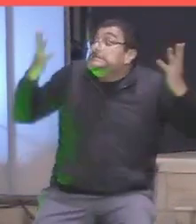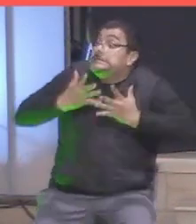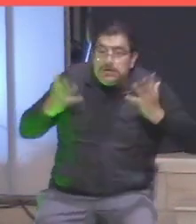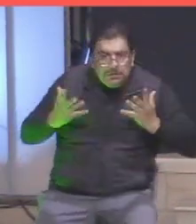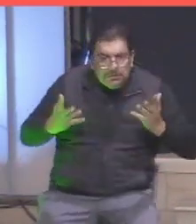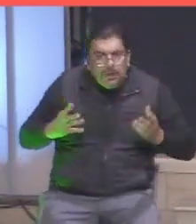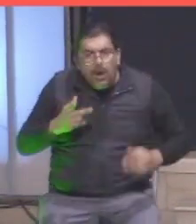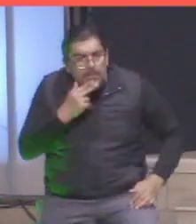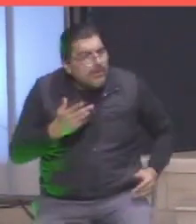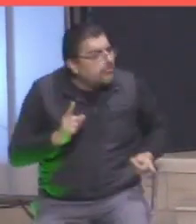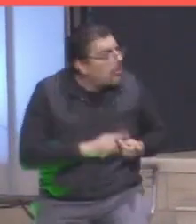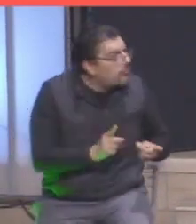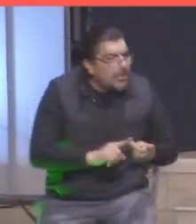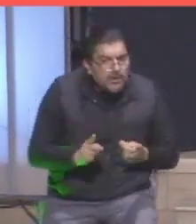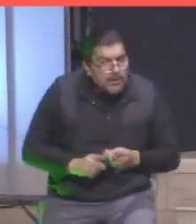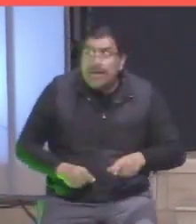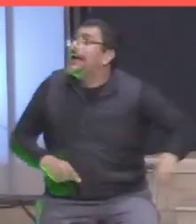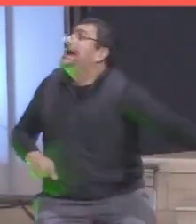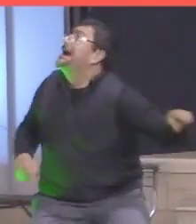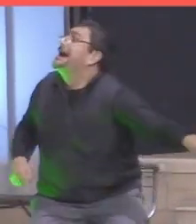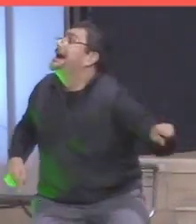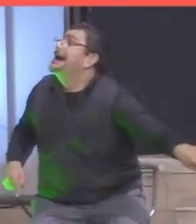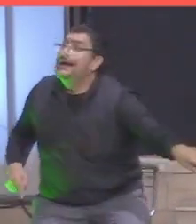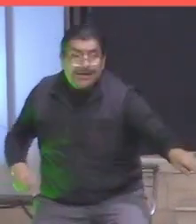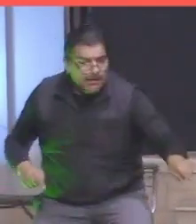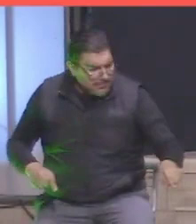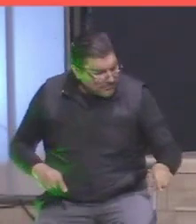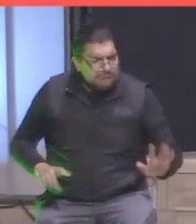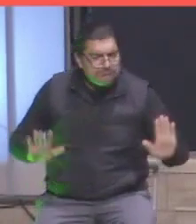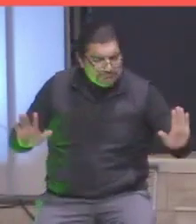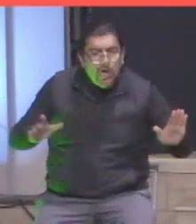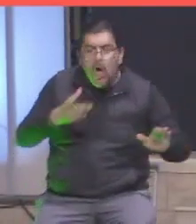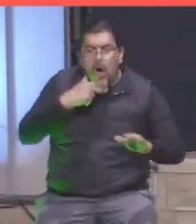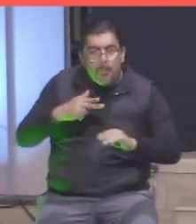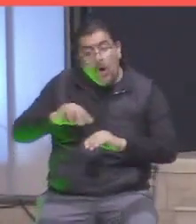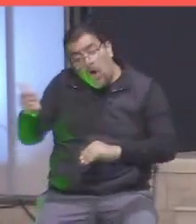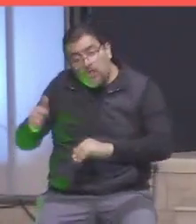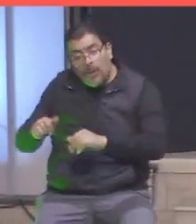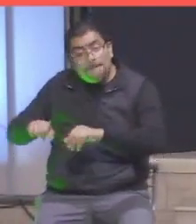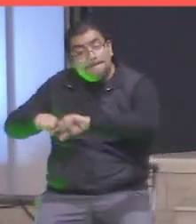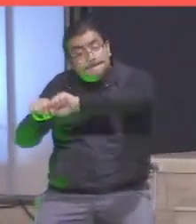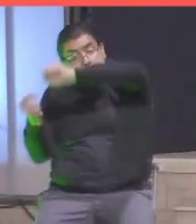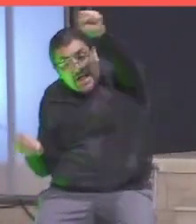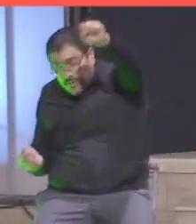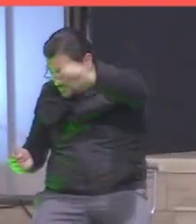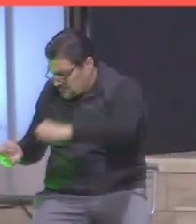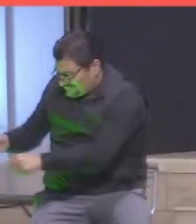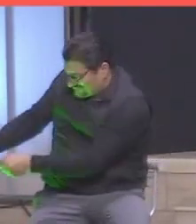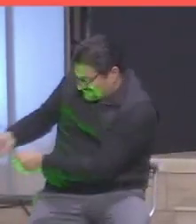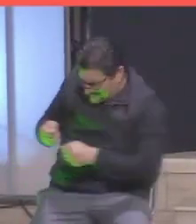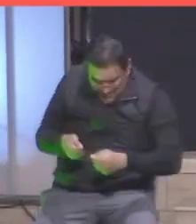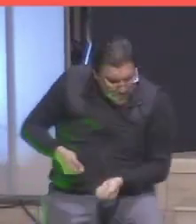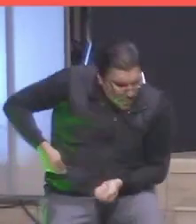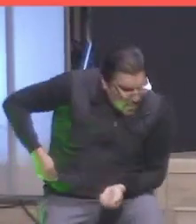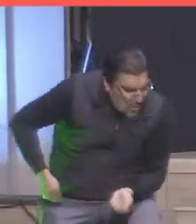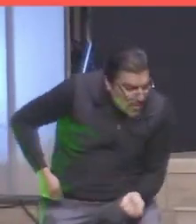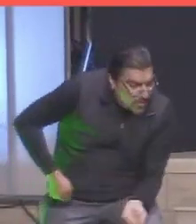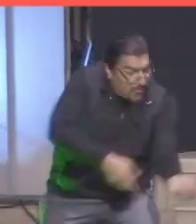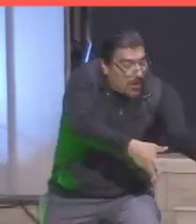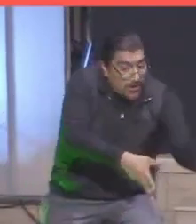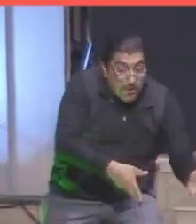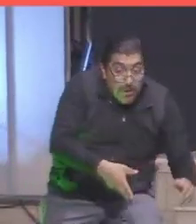dónde cayó y él le mostró el lugar entonces cortó él un palo y lo echó allí e hizo flotar